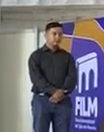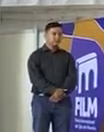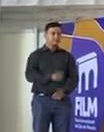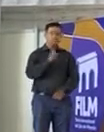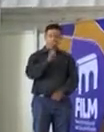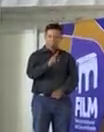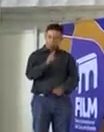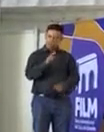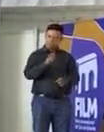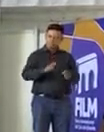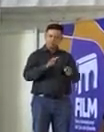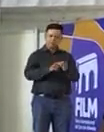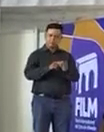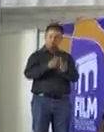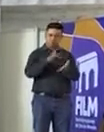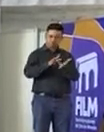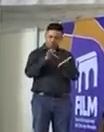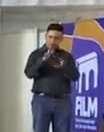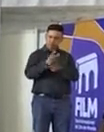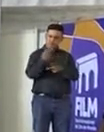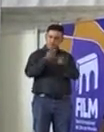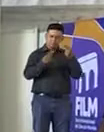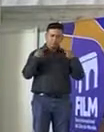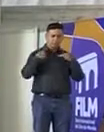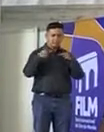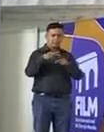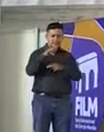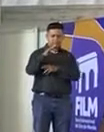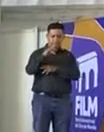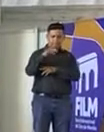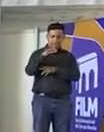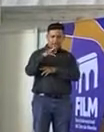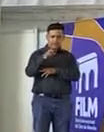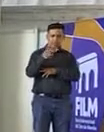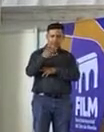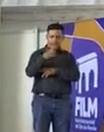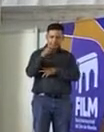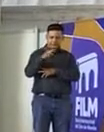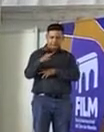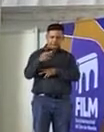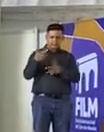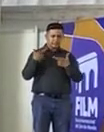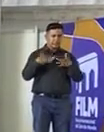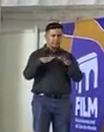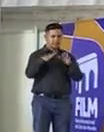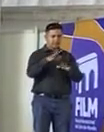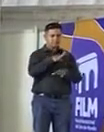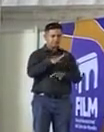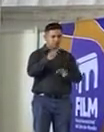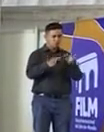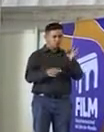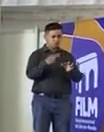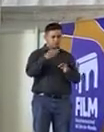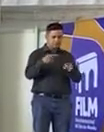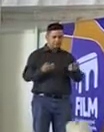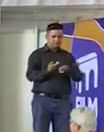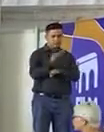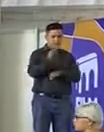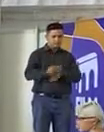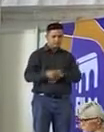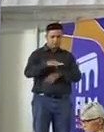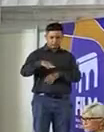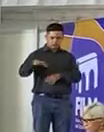También de manera muy especial agradecemos la presencia de la maestra Rita María Hernández Hernández, representante del Poder Judicial del Estado de